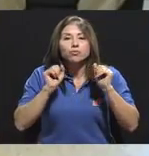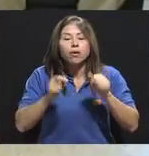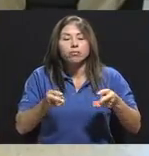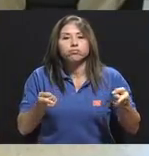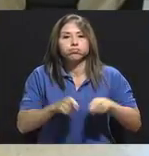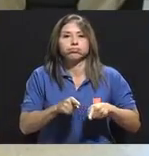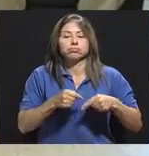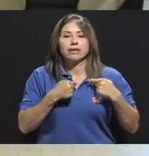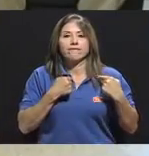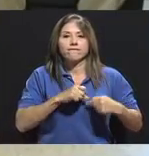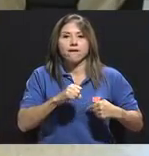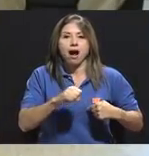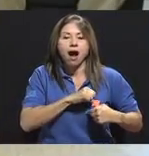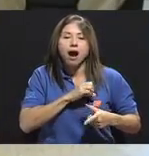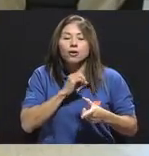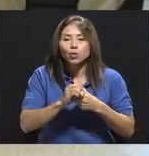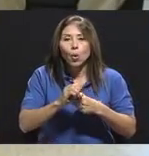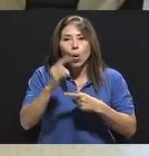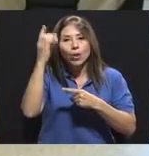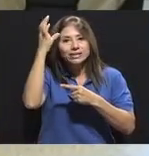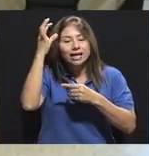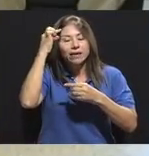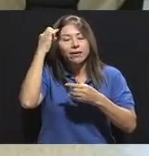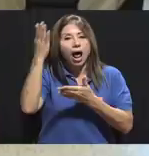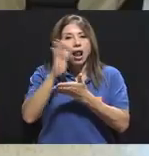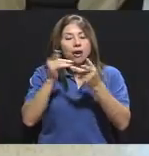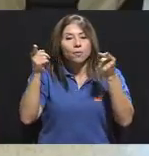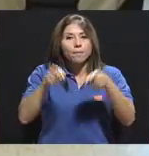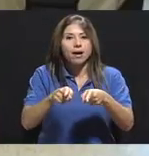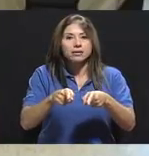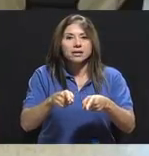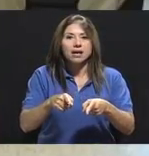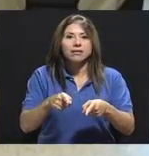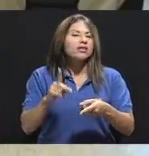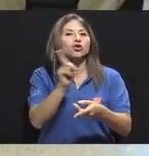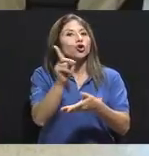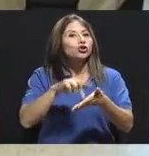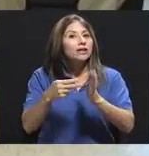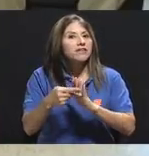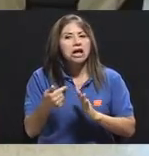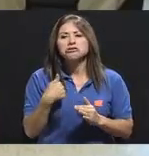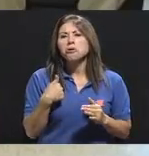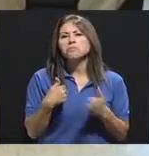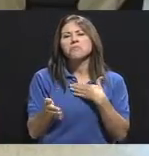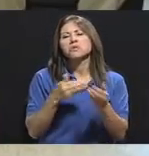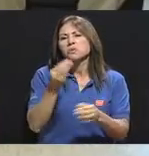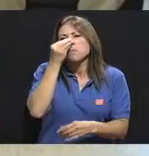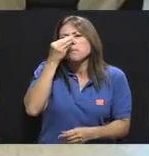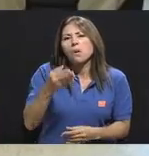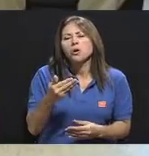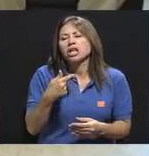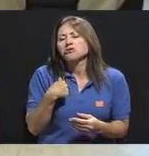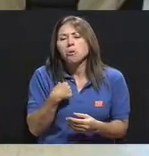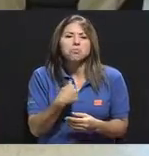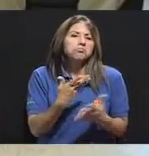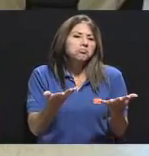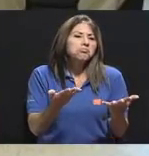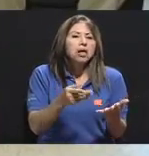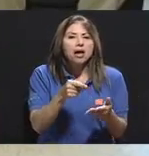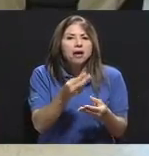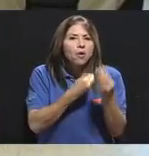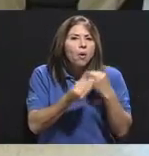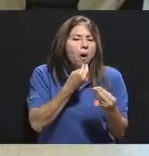cerebral verdad Entonces no es que yo estoy con los triglicerios y no importa y voy y lo que sigo es tomándome la pastilla Pero sigo alimentándome de forma